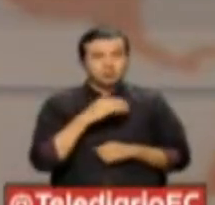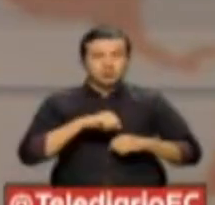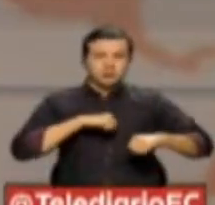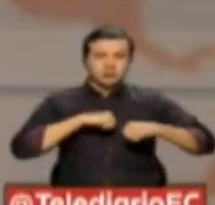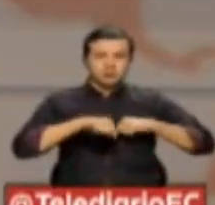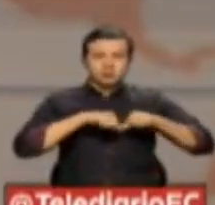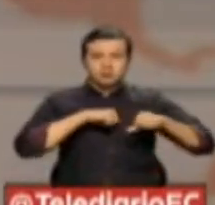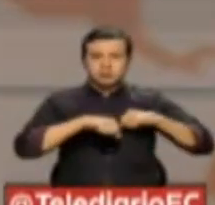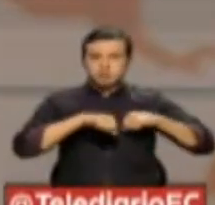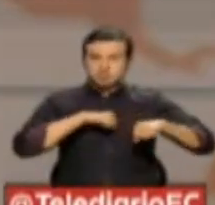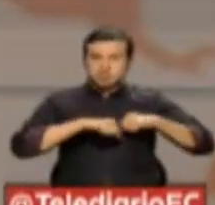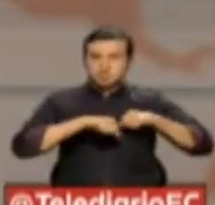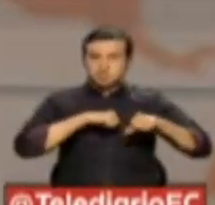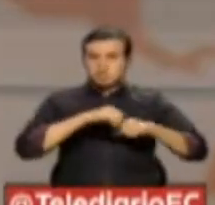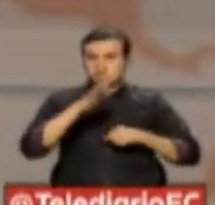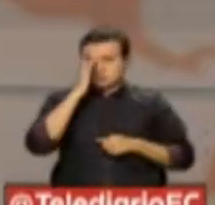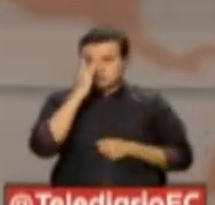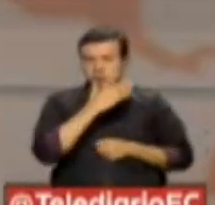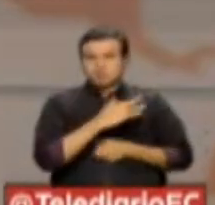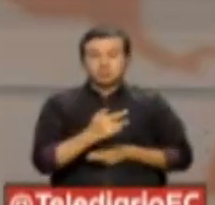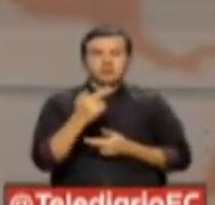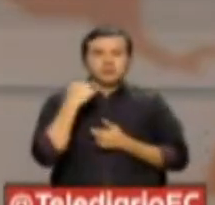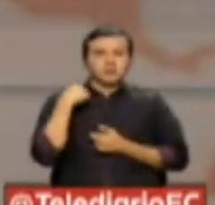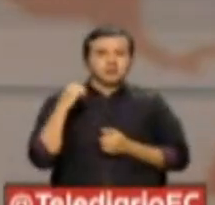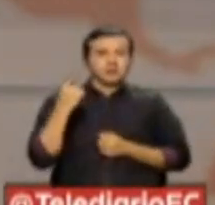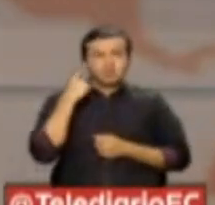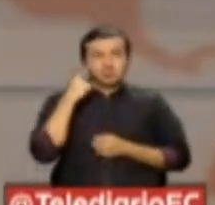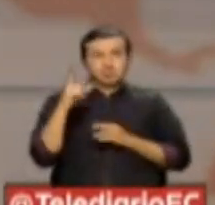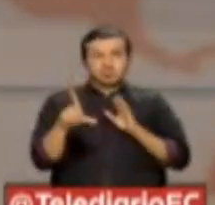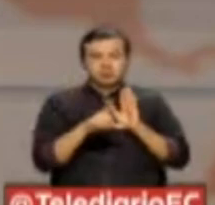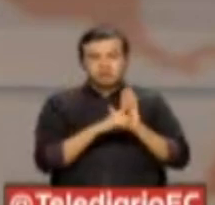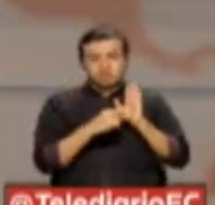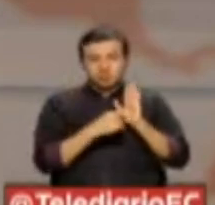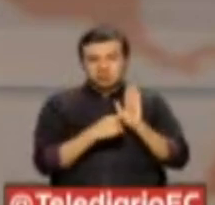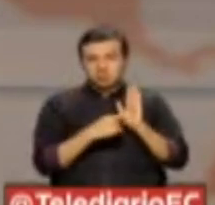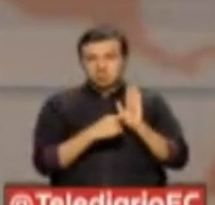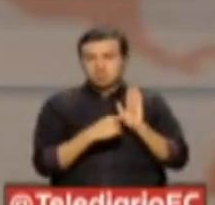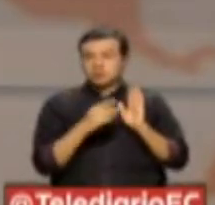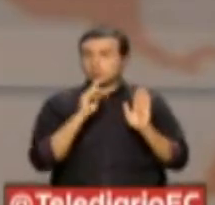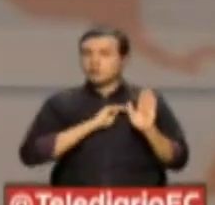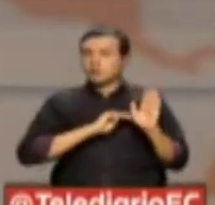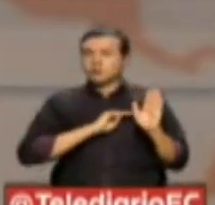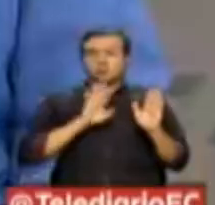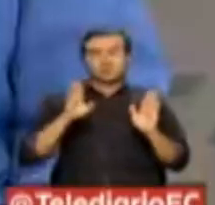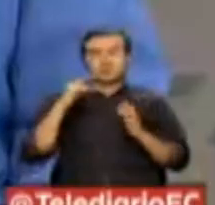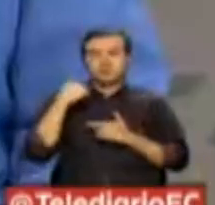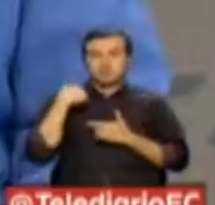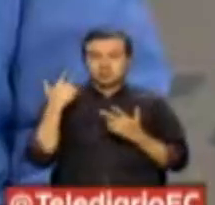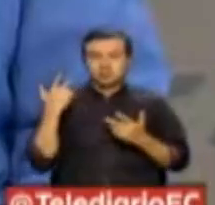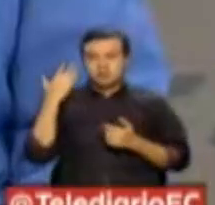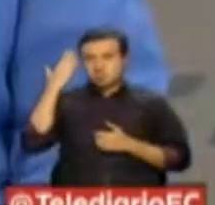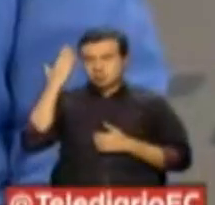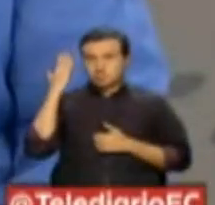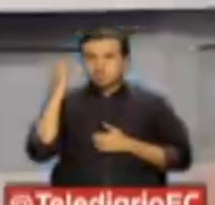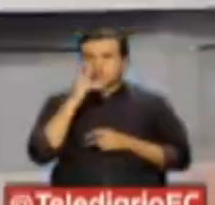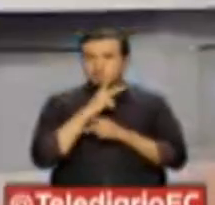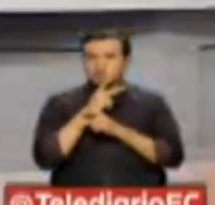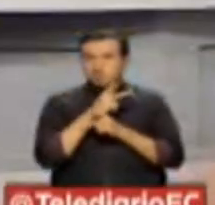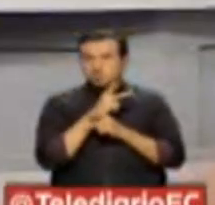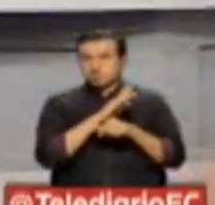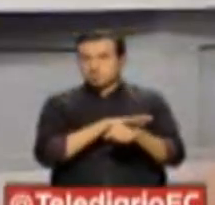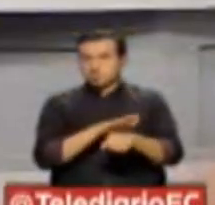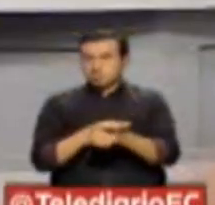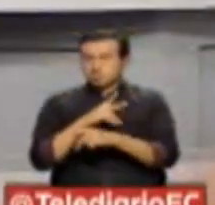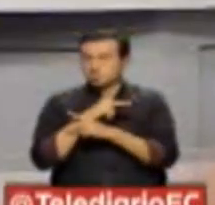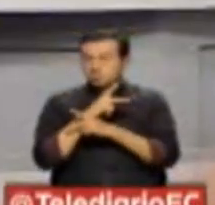gestión administrativa porque eso es competencia según la ley del ejecutivo municipal pero el relacional debe convocar sesión